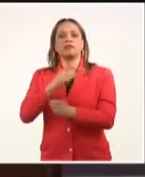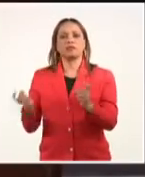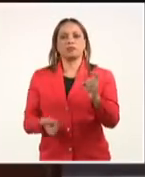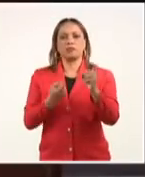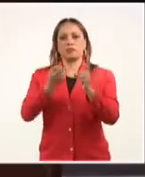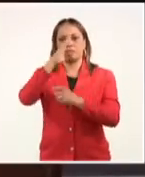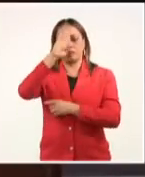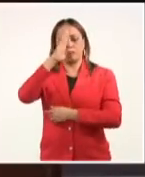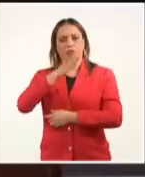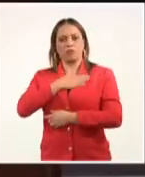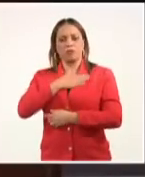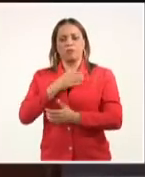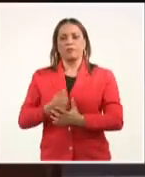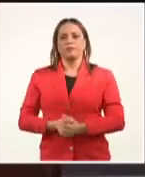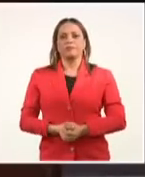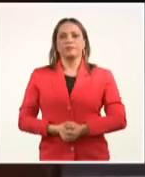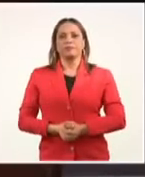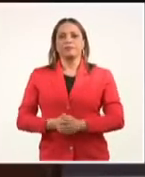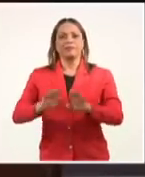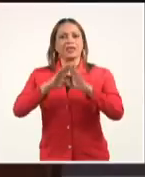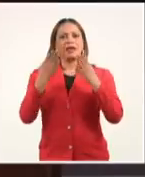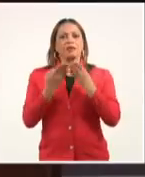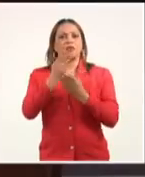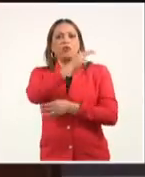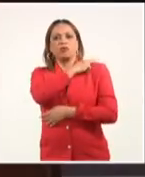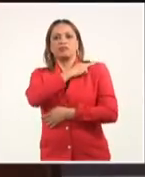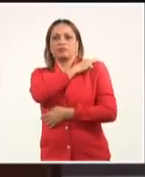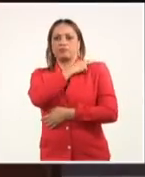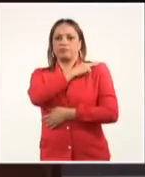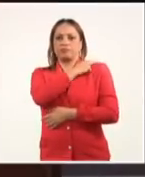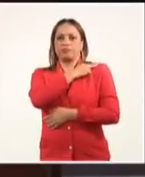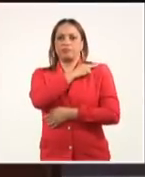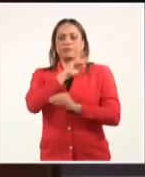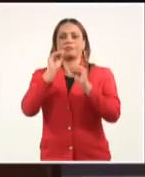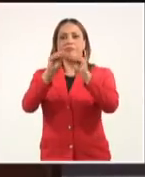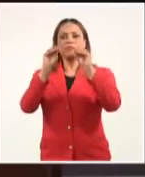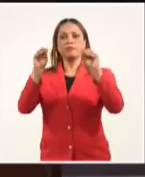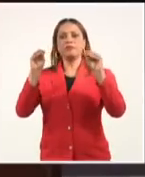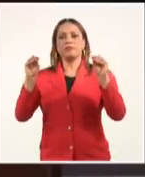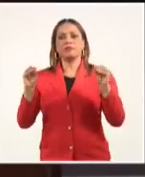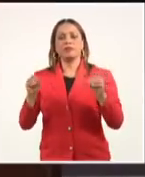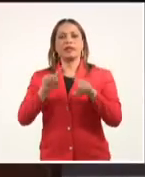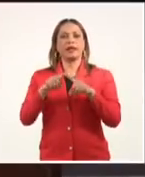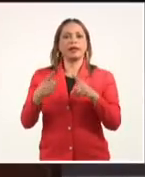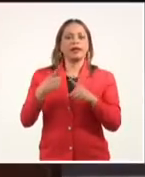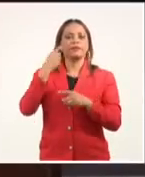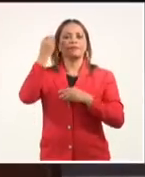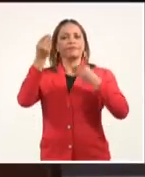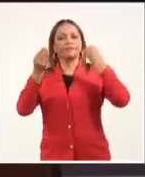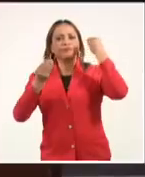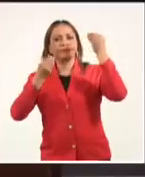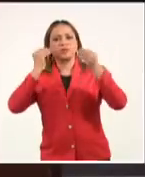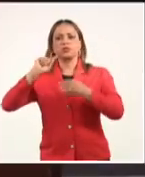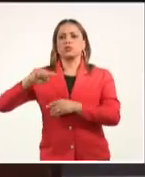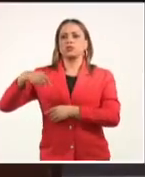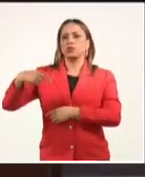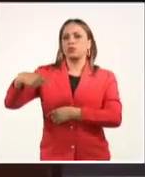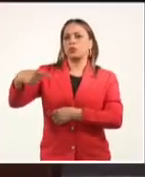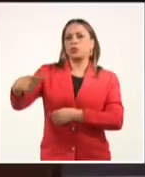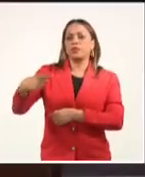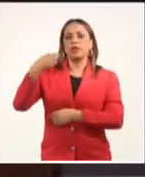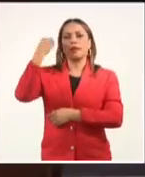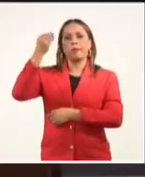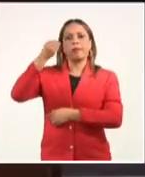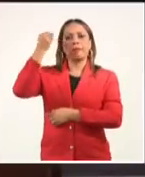A todos nuestros cuadros los convoco a meditar cada día sobre